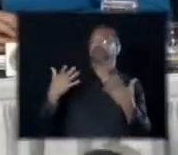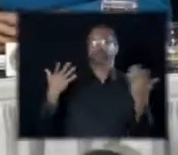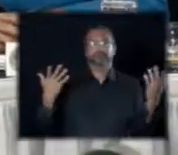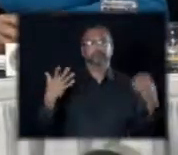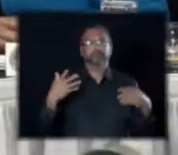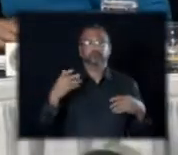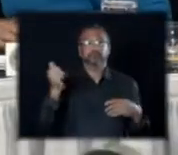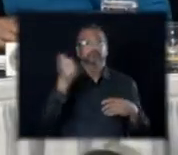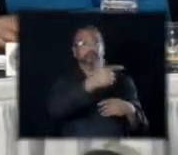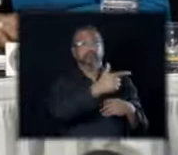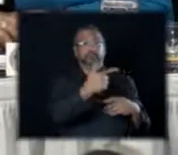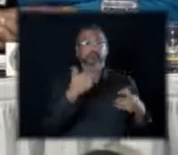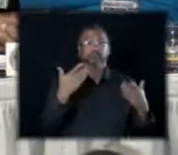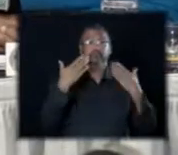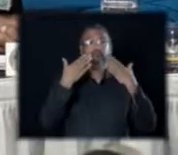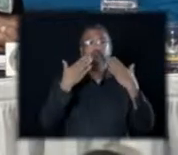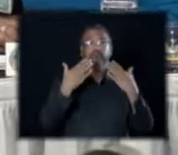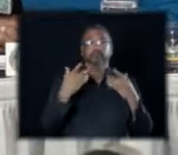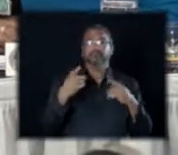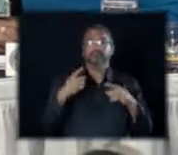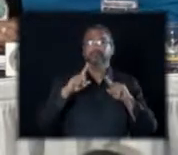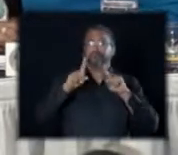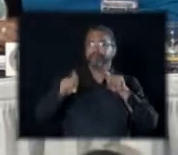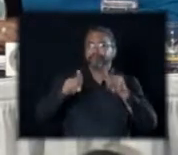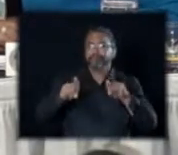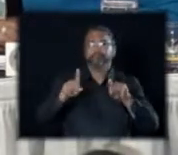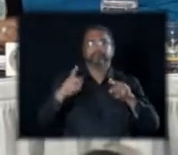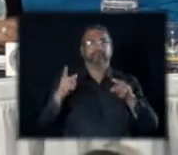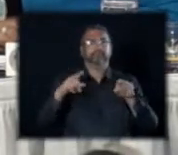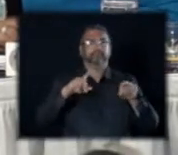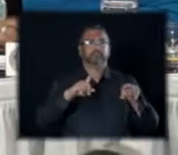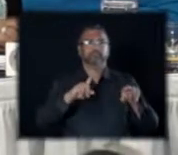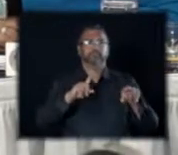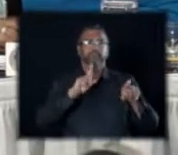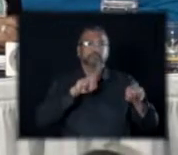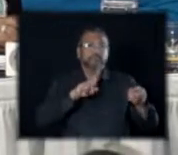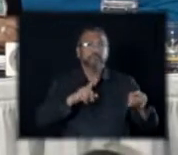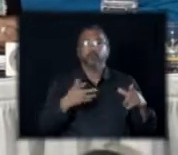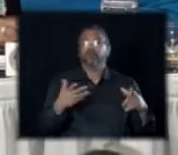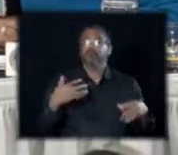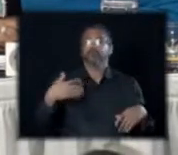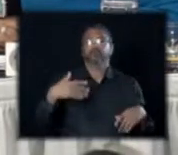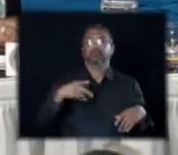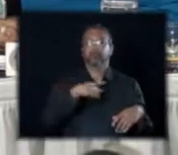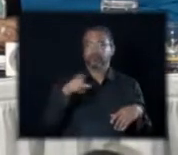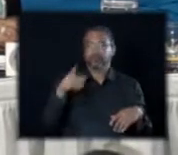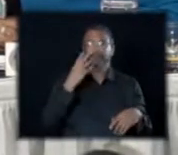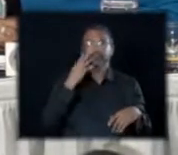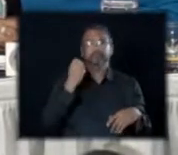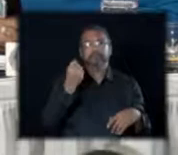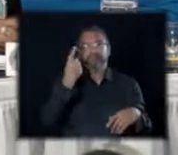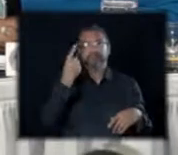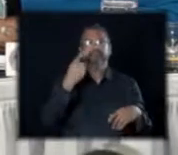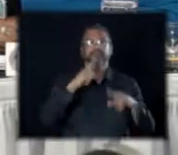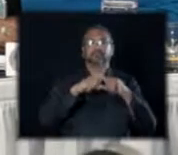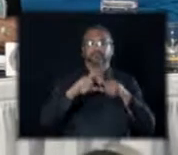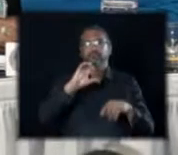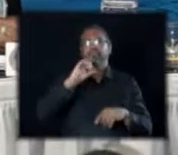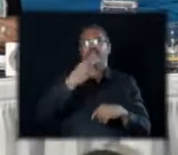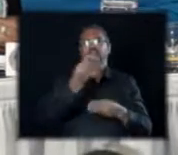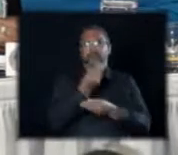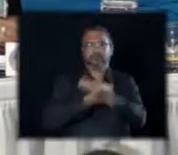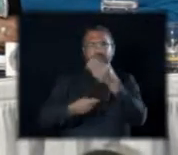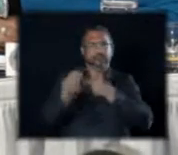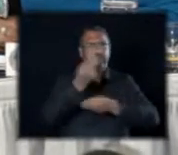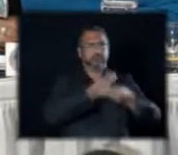Señor director, y gracias a todos los que han presentado y han contestado tantas preguntas en el día de hoy. Aprendimos mucho sobre el manejo de efectivos